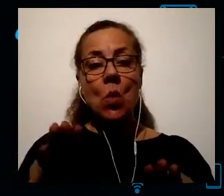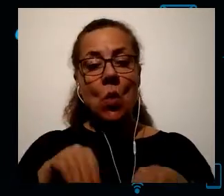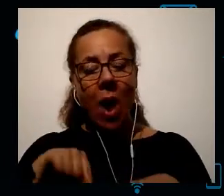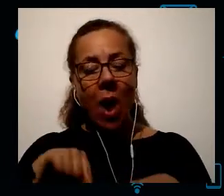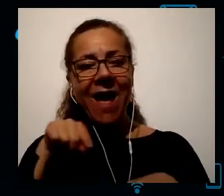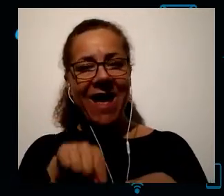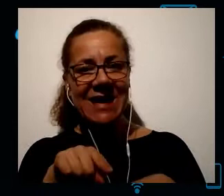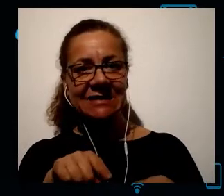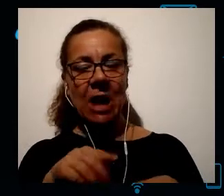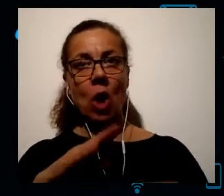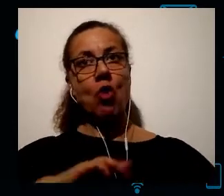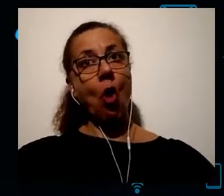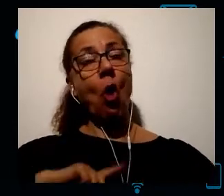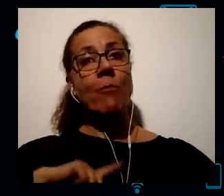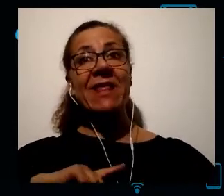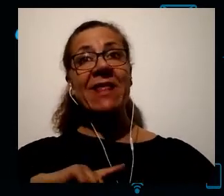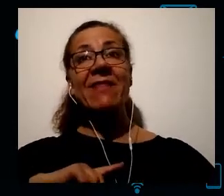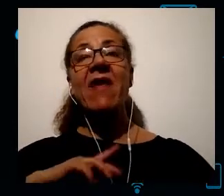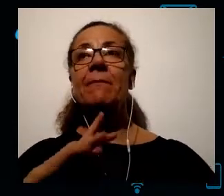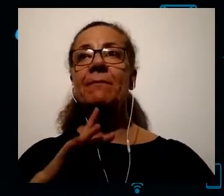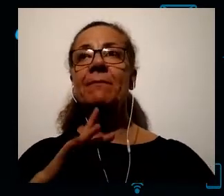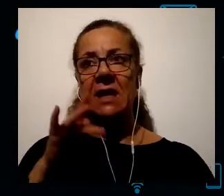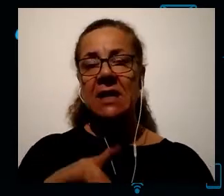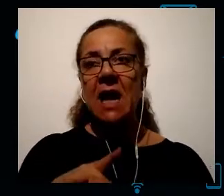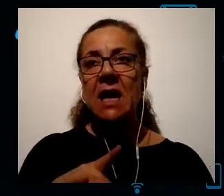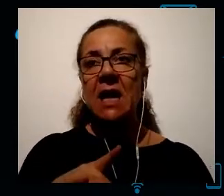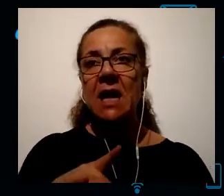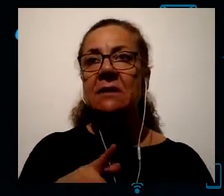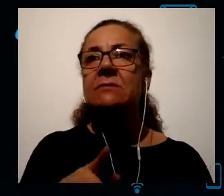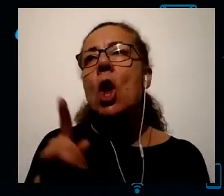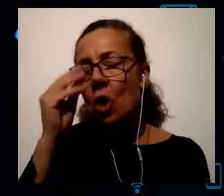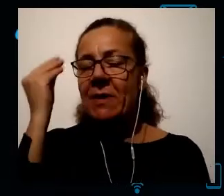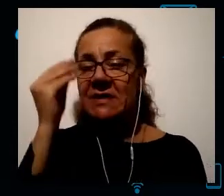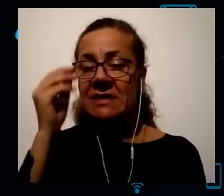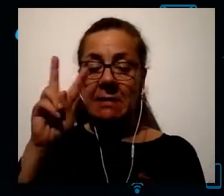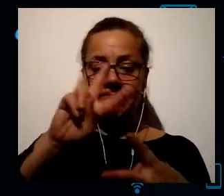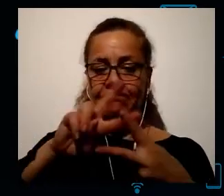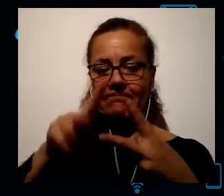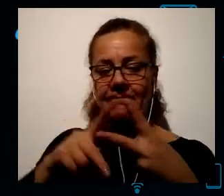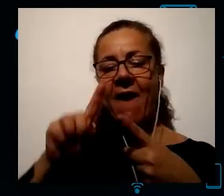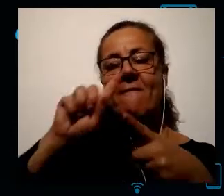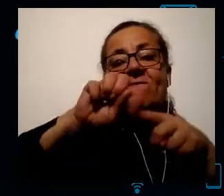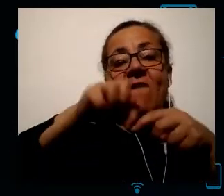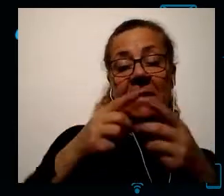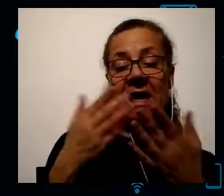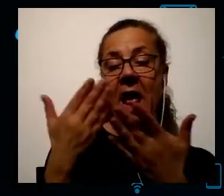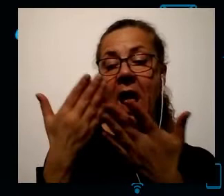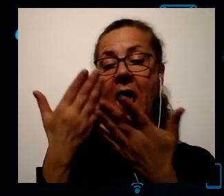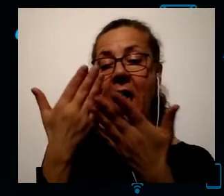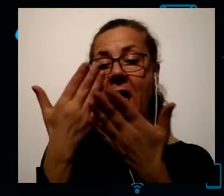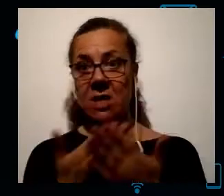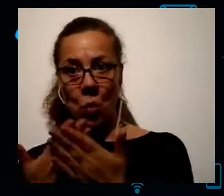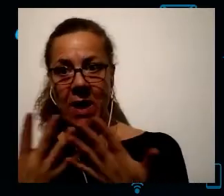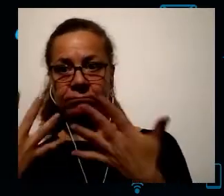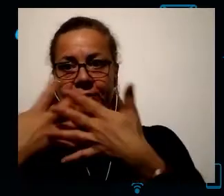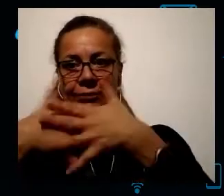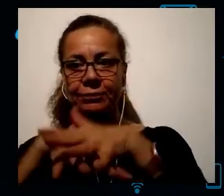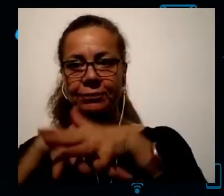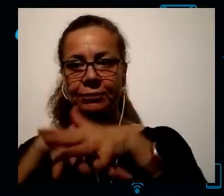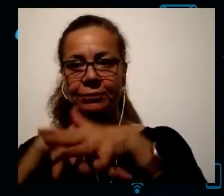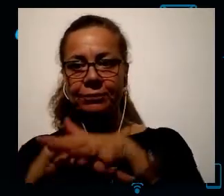digital es razonable pensar en este binomio familia escuela y ver cómo podemos compaginar